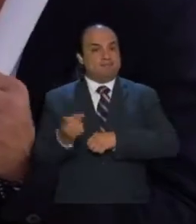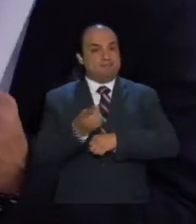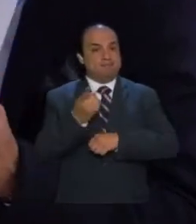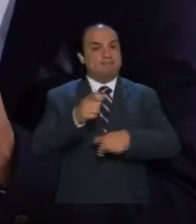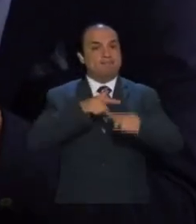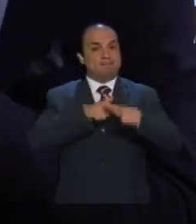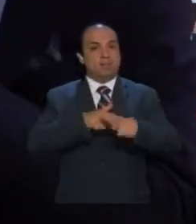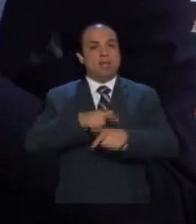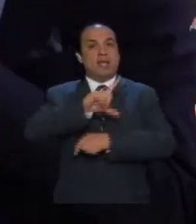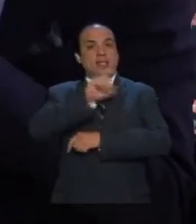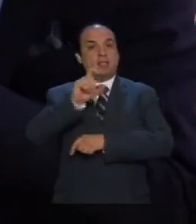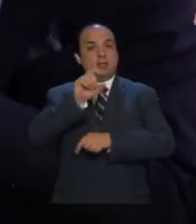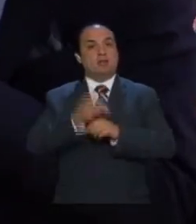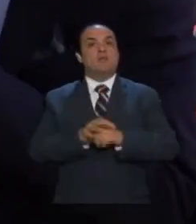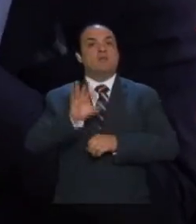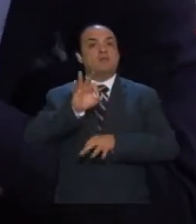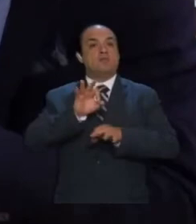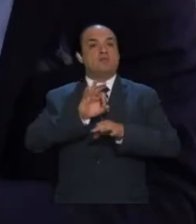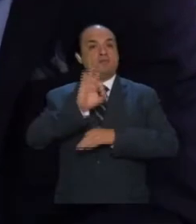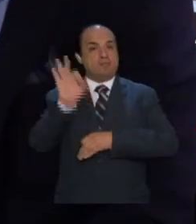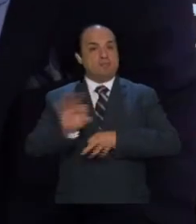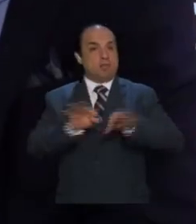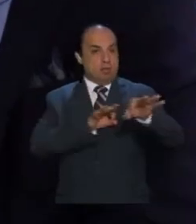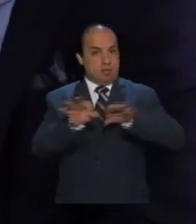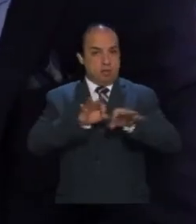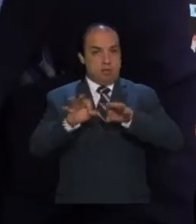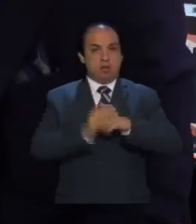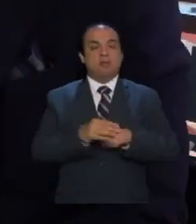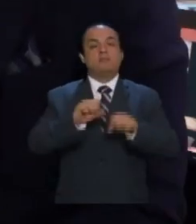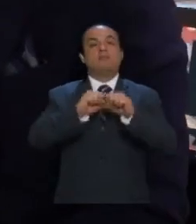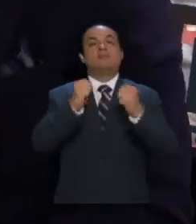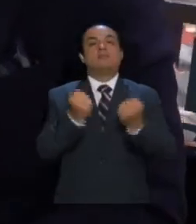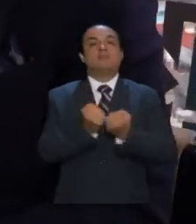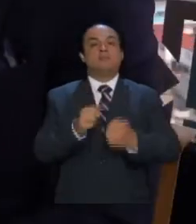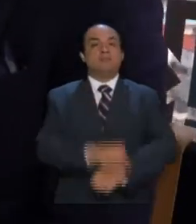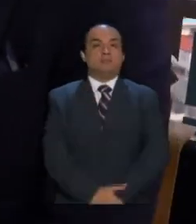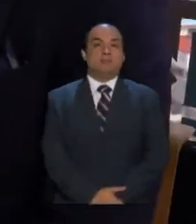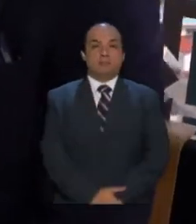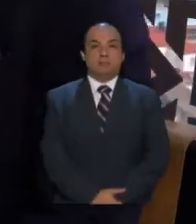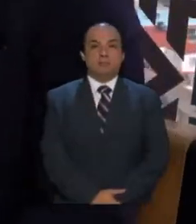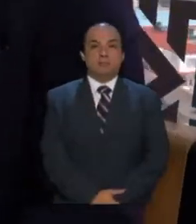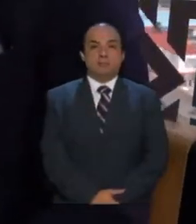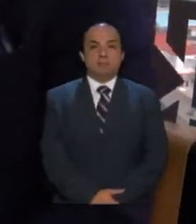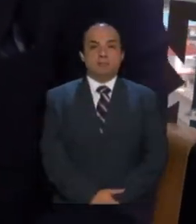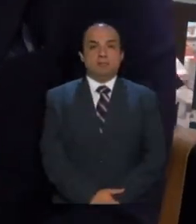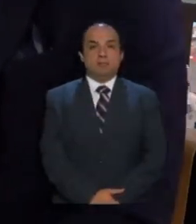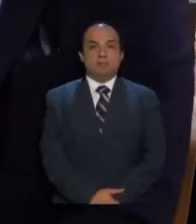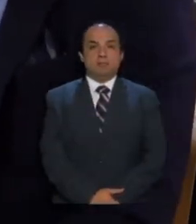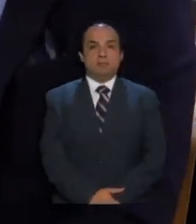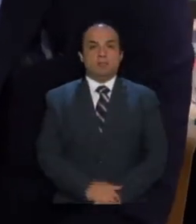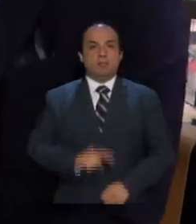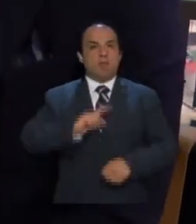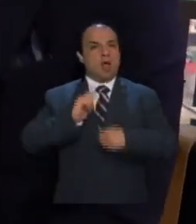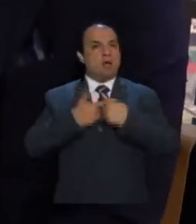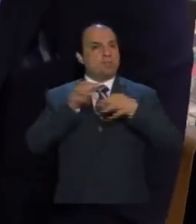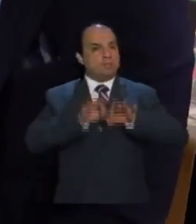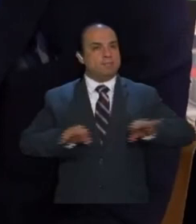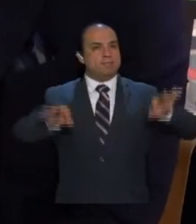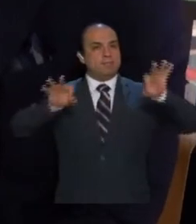a 100% la calidad y la operación del sistema. Y algo que creo que es